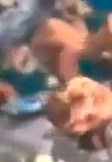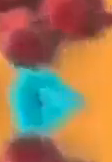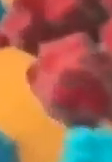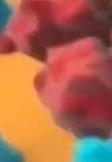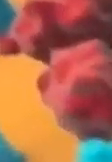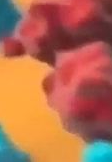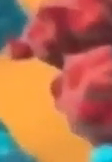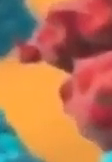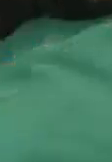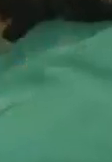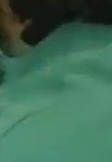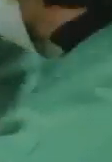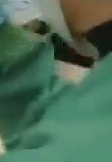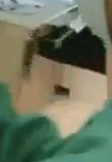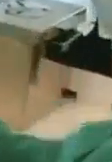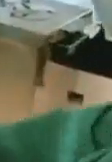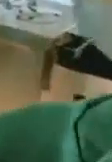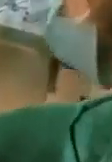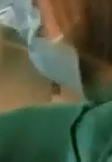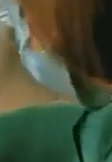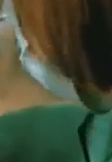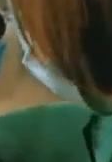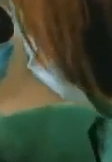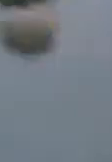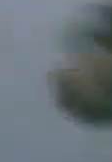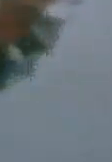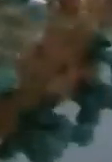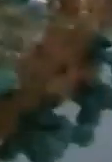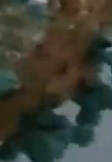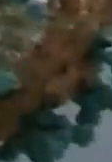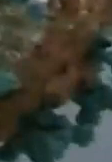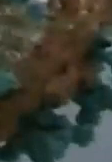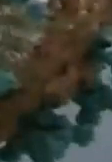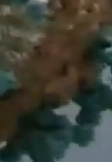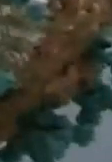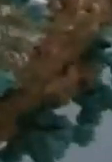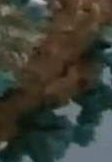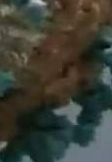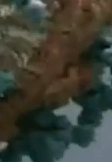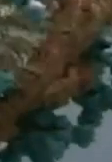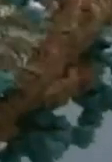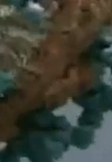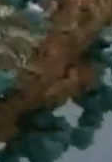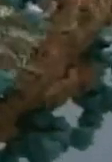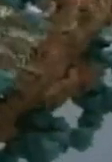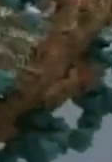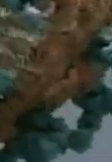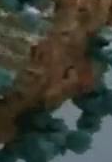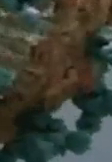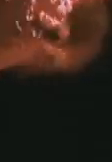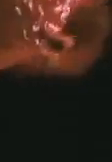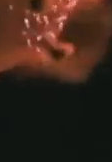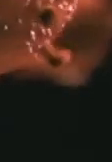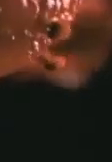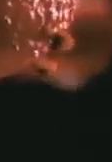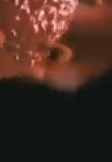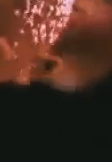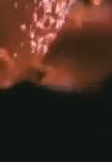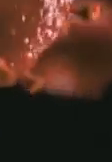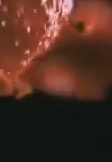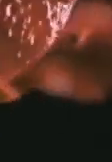ingresar al organismo porque tiene muchas más interacciones entre sí y provoca mayor interacción con las células